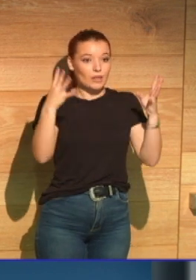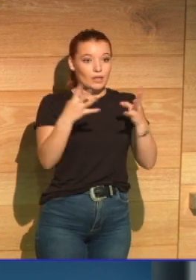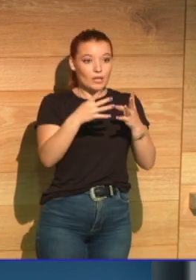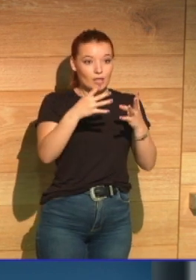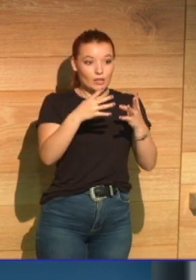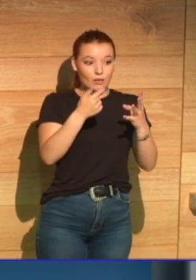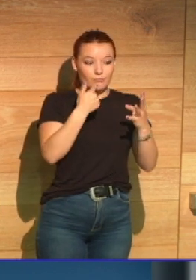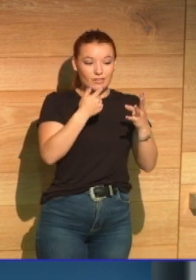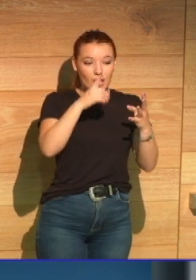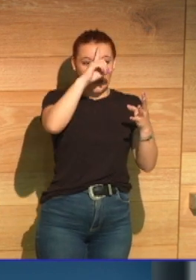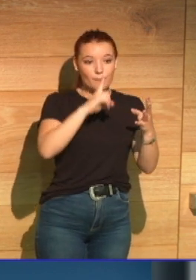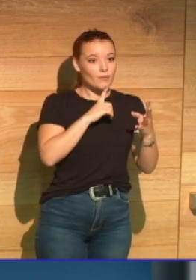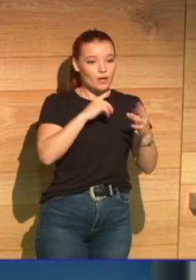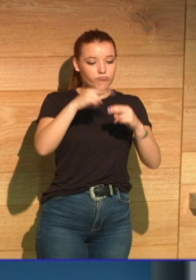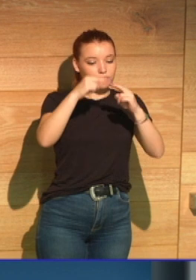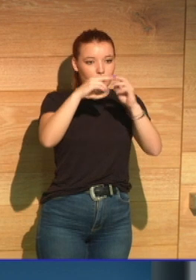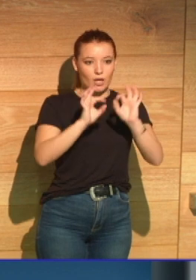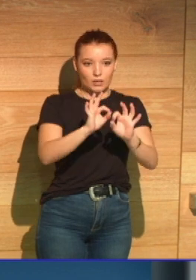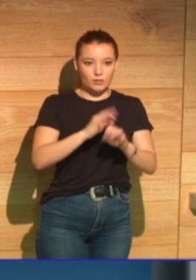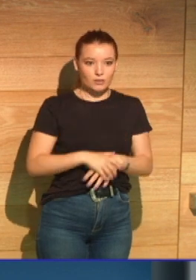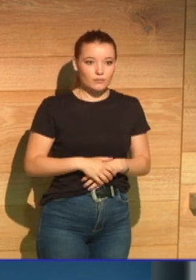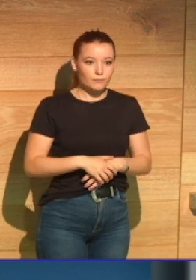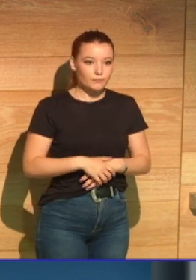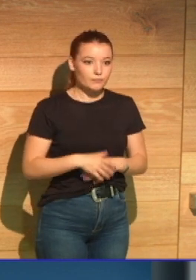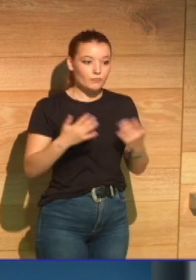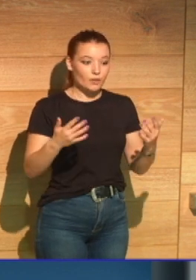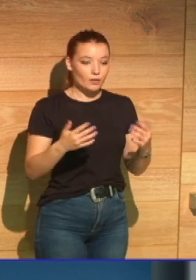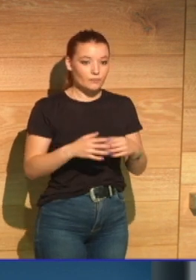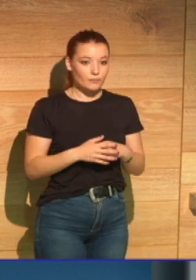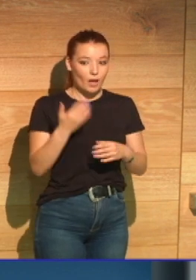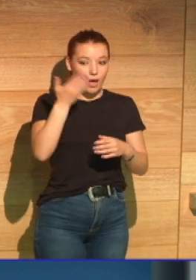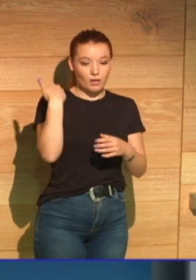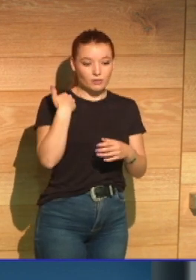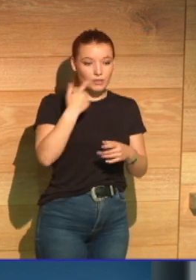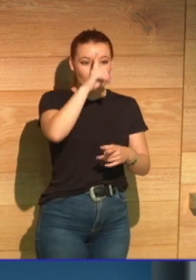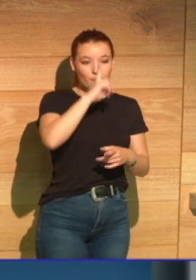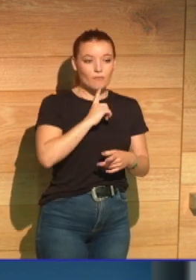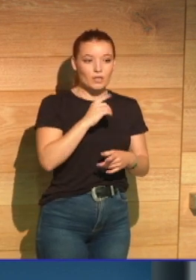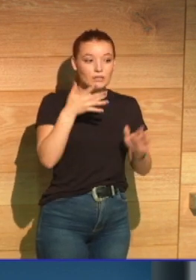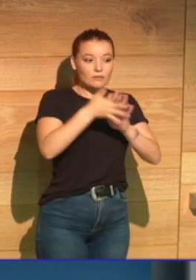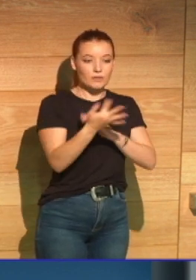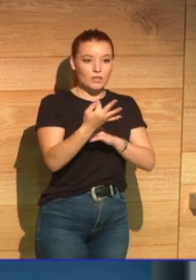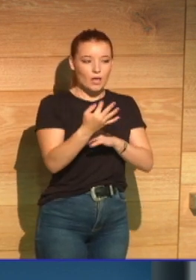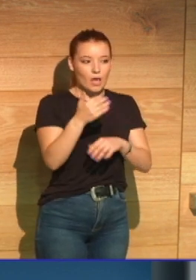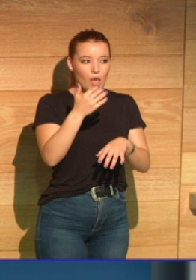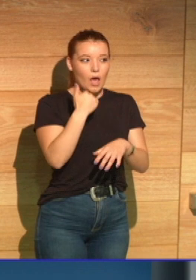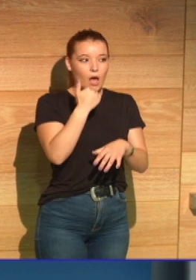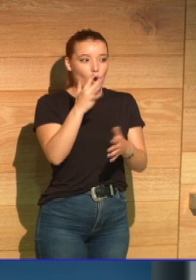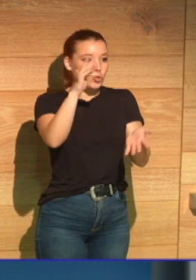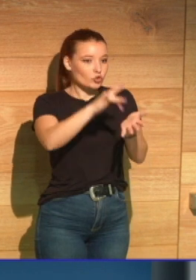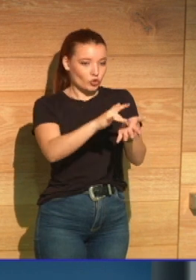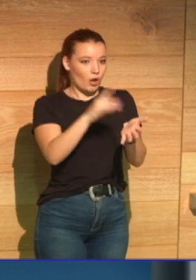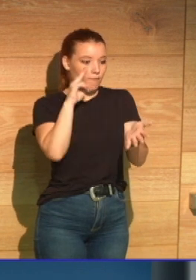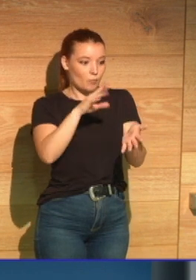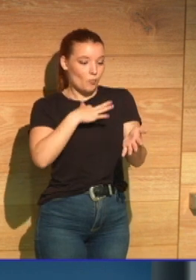vienes del siglo XX, recordarás que para muchas personas la imagen era un registro fidedigno de lo que había sucedido. Y eso no está sucediendo más. Por